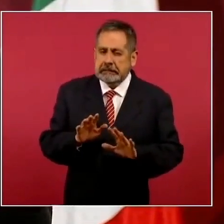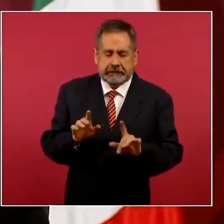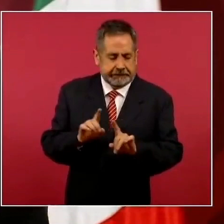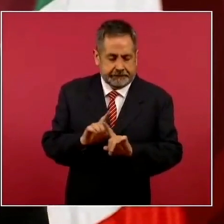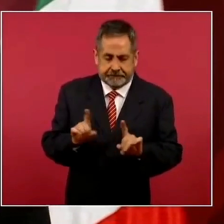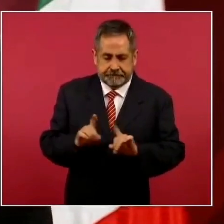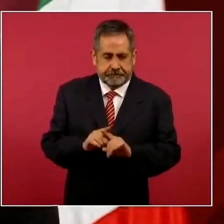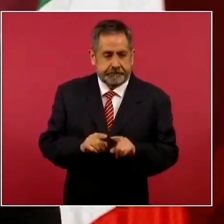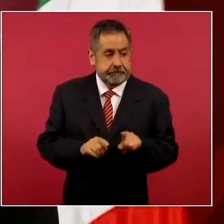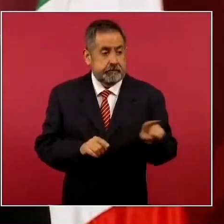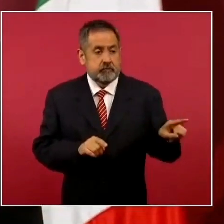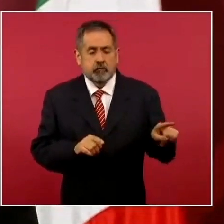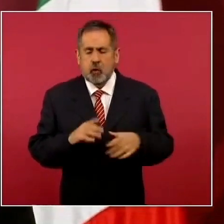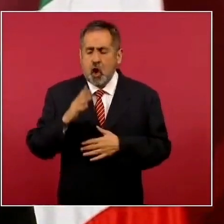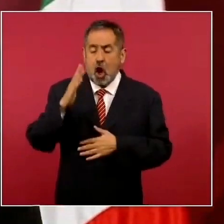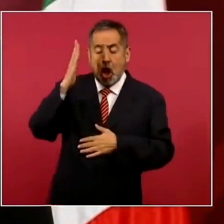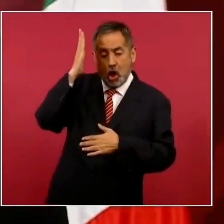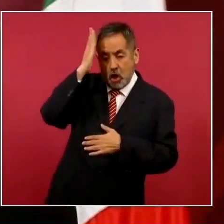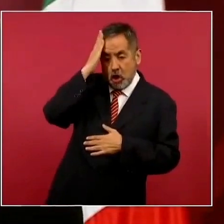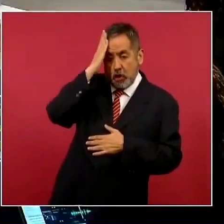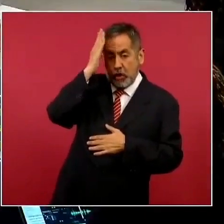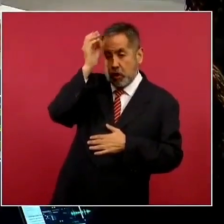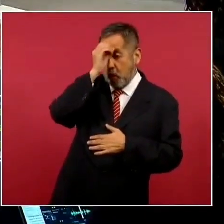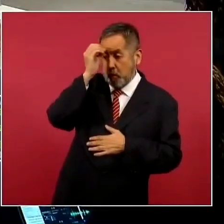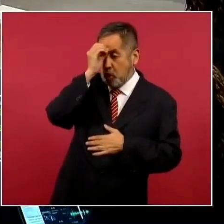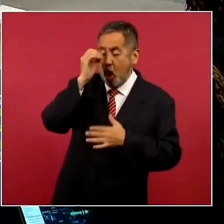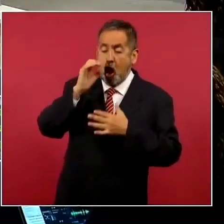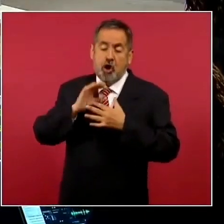son líderes de opinión,